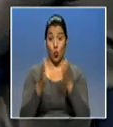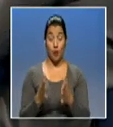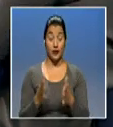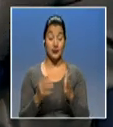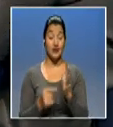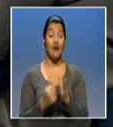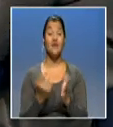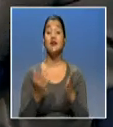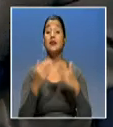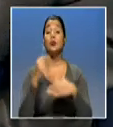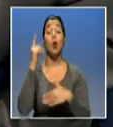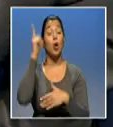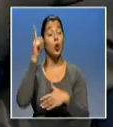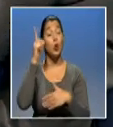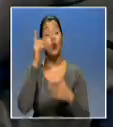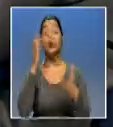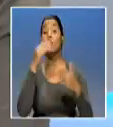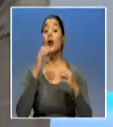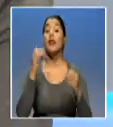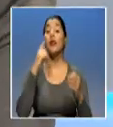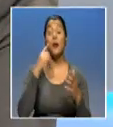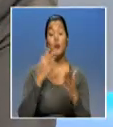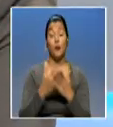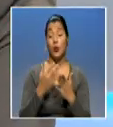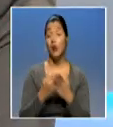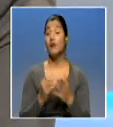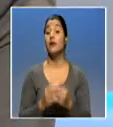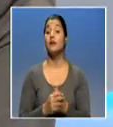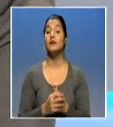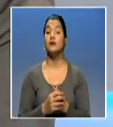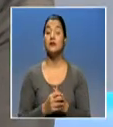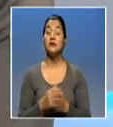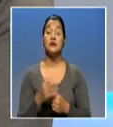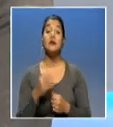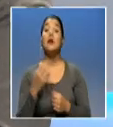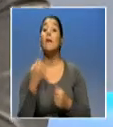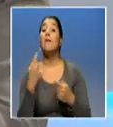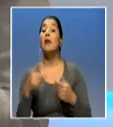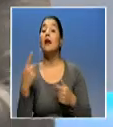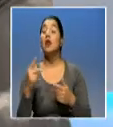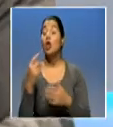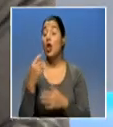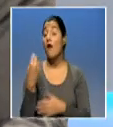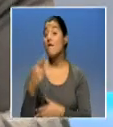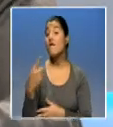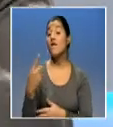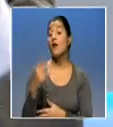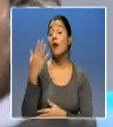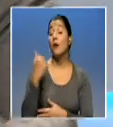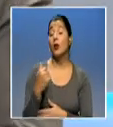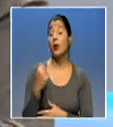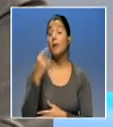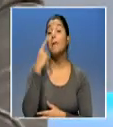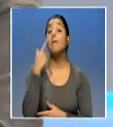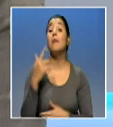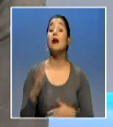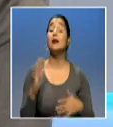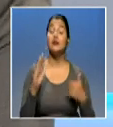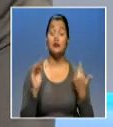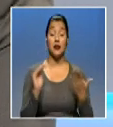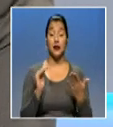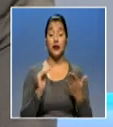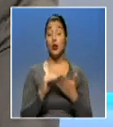lógica y de todo sustento probatorio. Un peligro de fuga que se asocia a que porque todos tienen